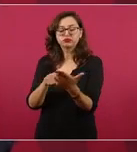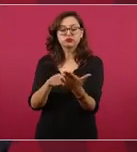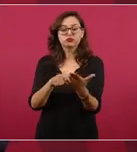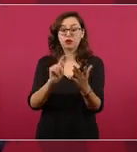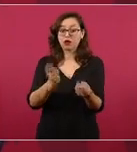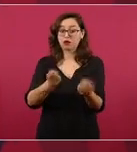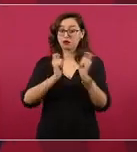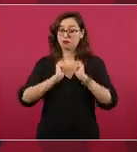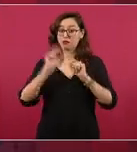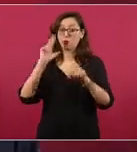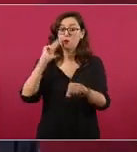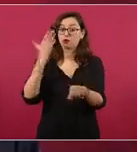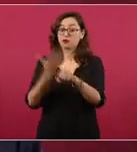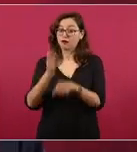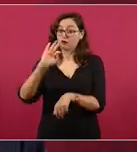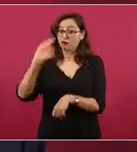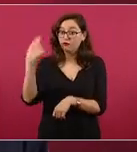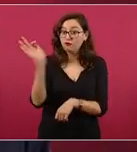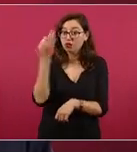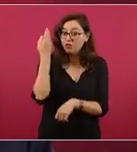federal.